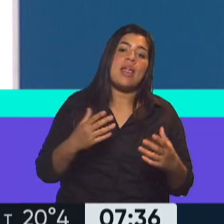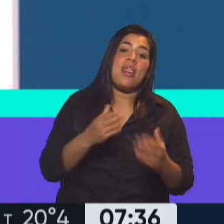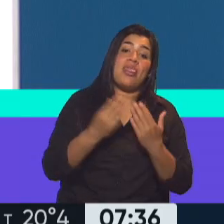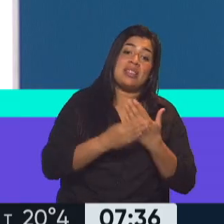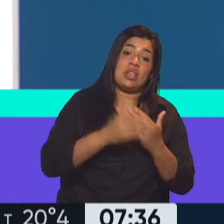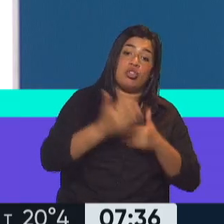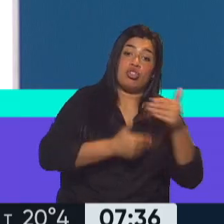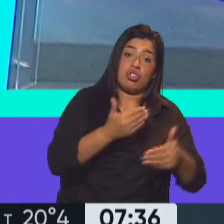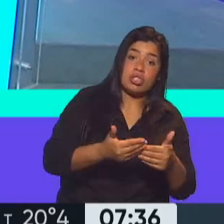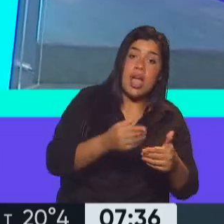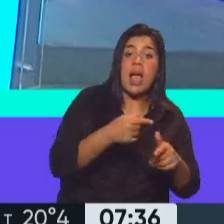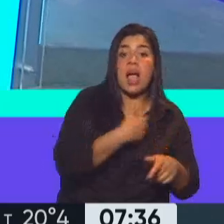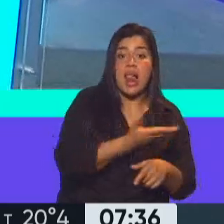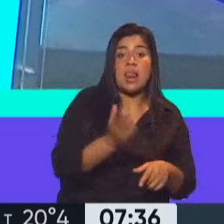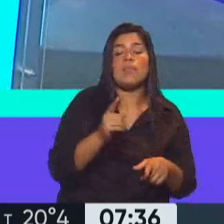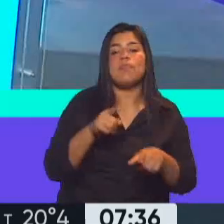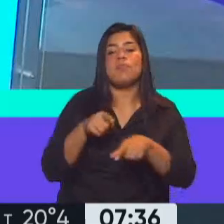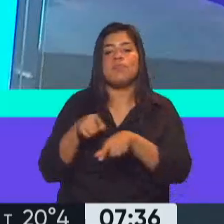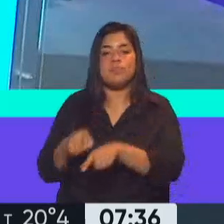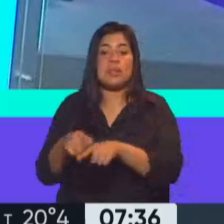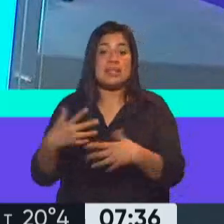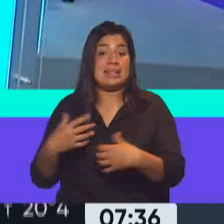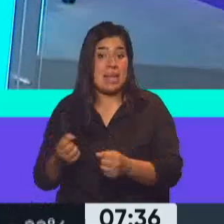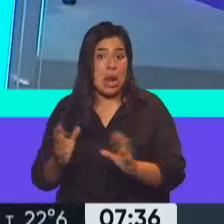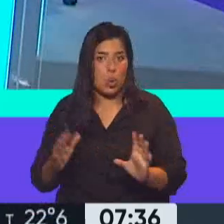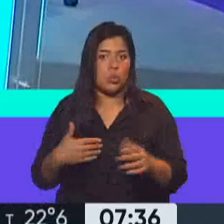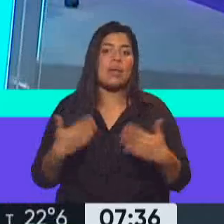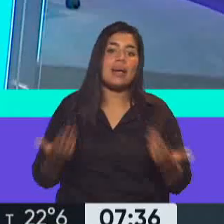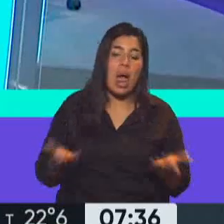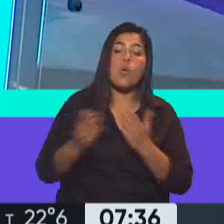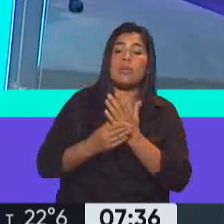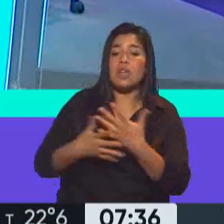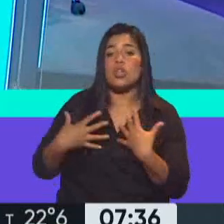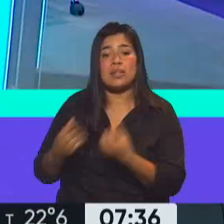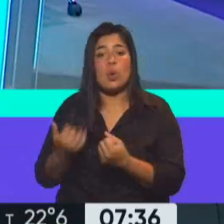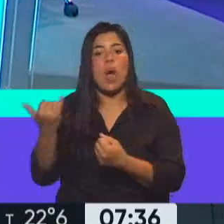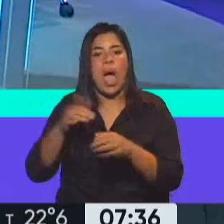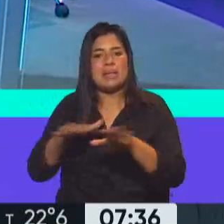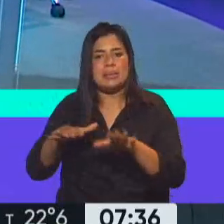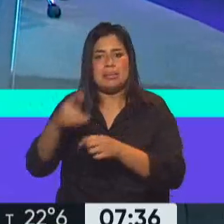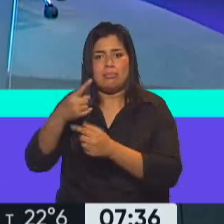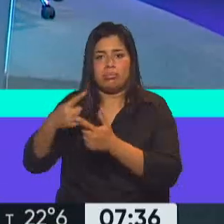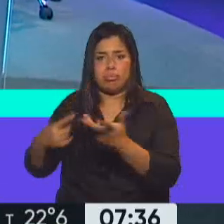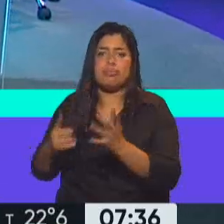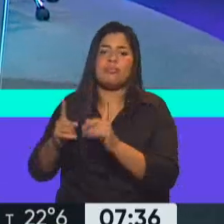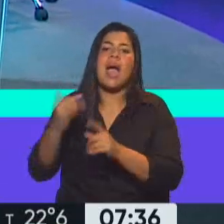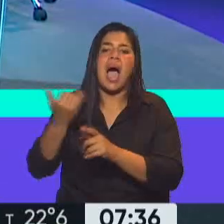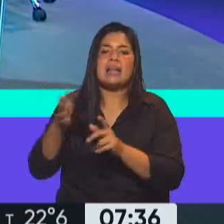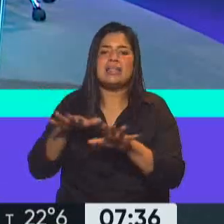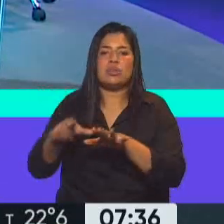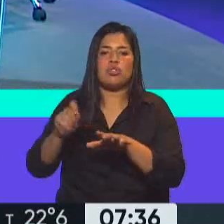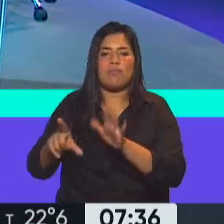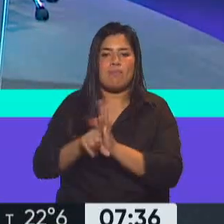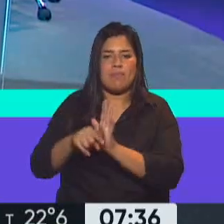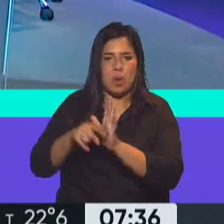Social Por eso y la emergencia Salud. sanitaria, ¿no? Porque es la autoridad de aplicación del Ministerio de Salud con las distintas acciones y, bueno, de esta manera. Le da un marco jurídico. Pero dijiste una palabra